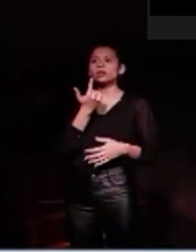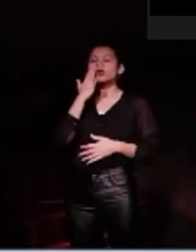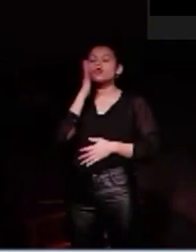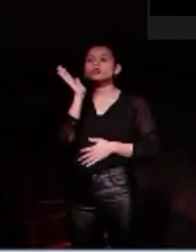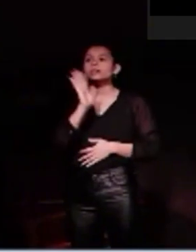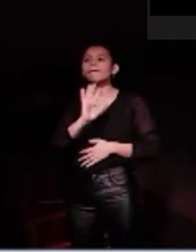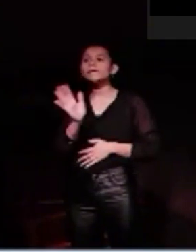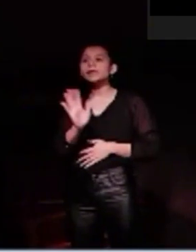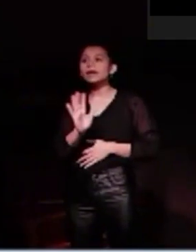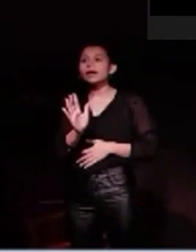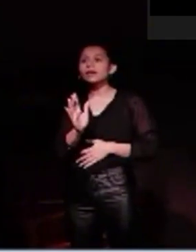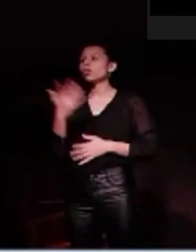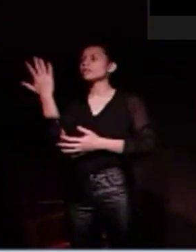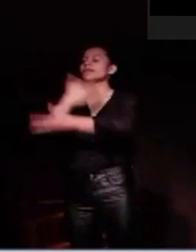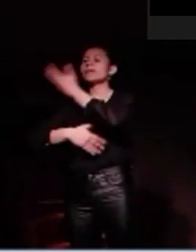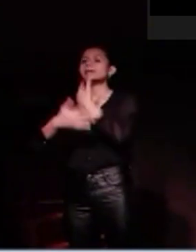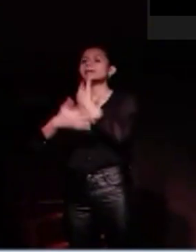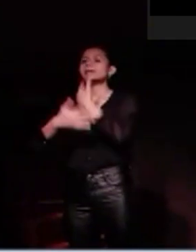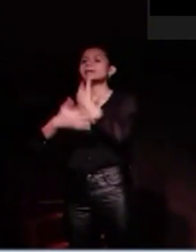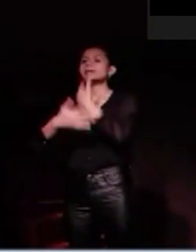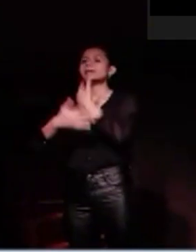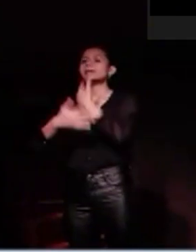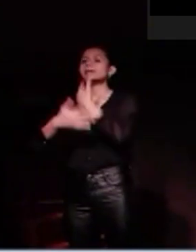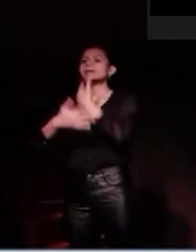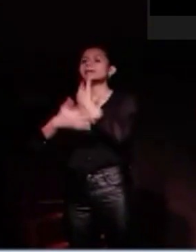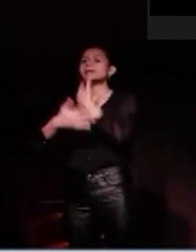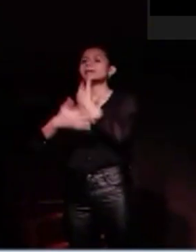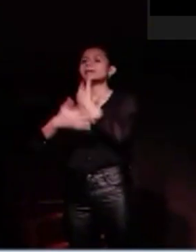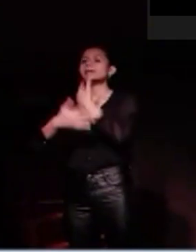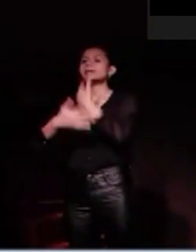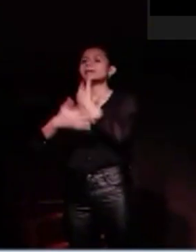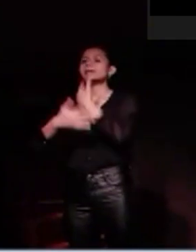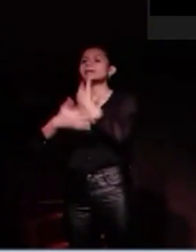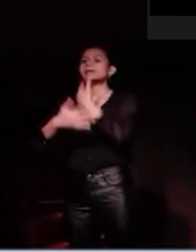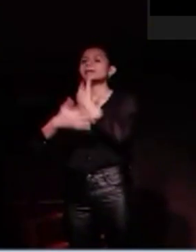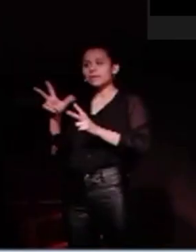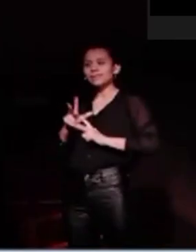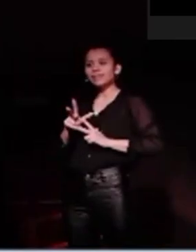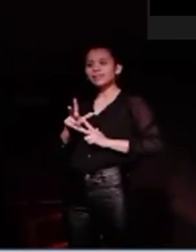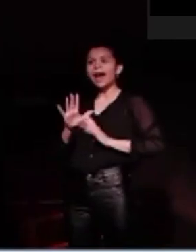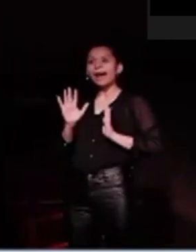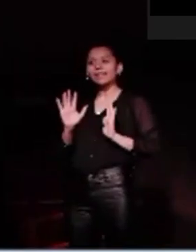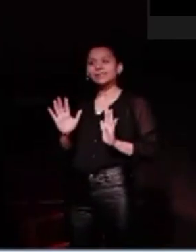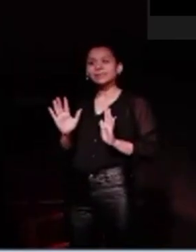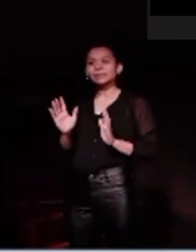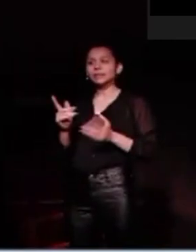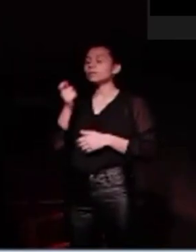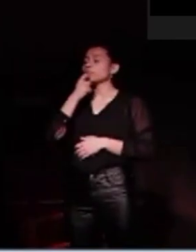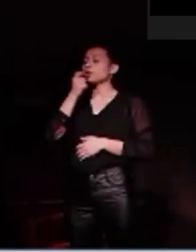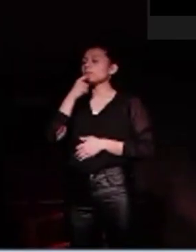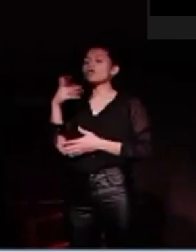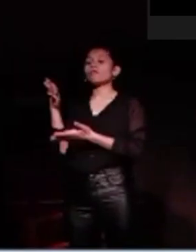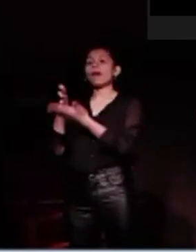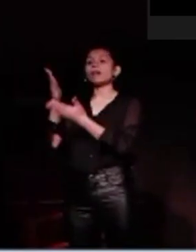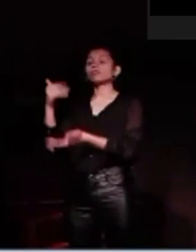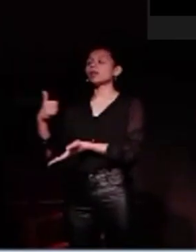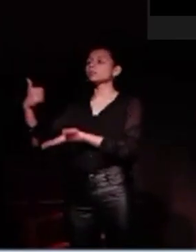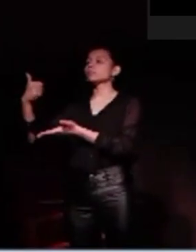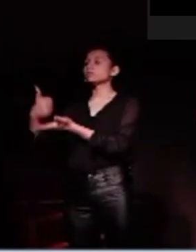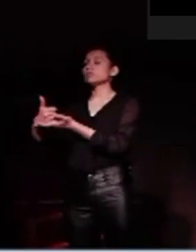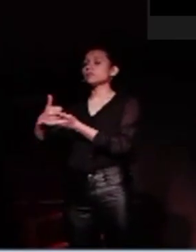sabía de la discapacidad, y qué poco sabía de los términos que yo creía saber en la facultad, que ahora que los tengo que explicar de